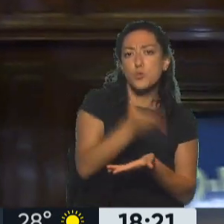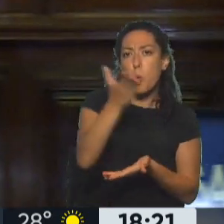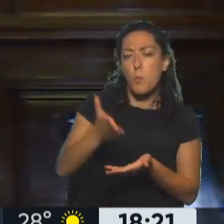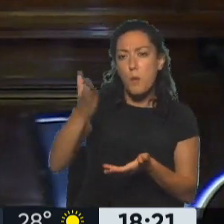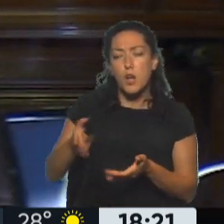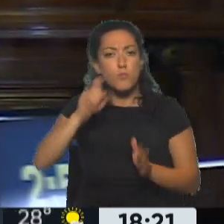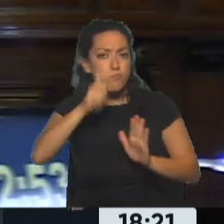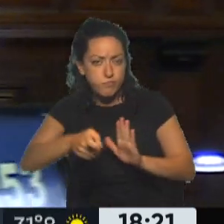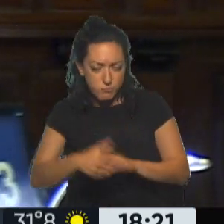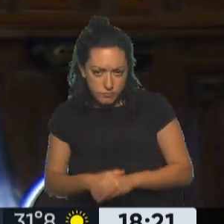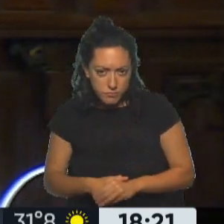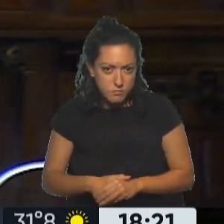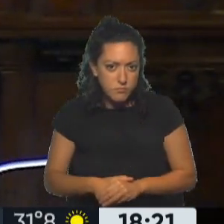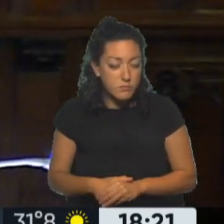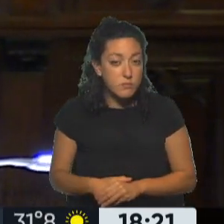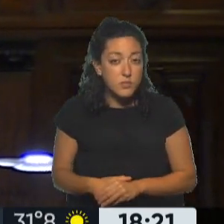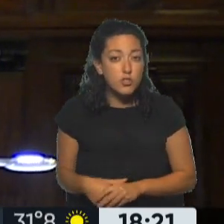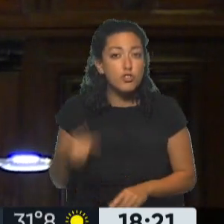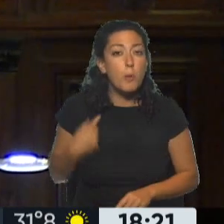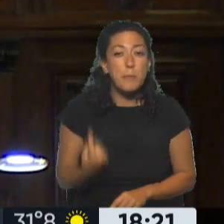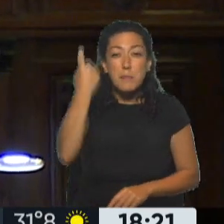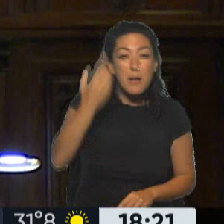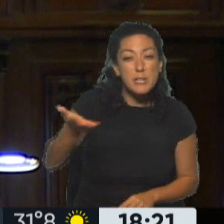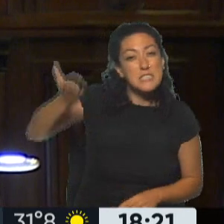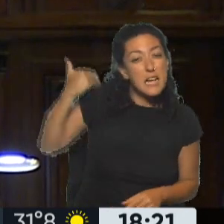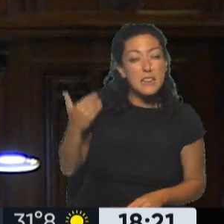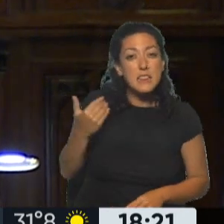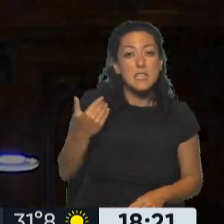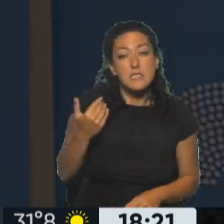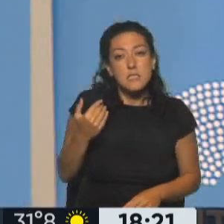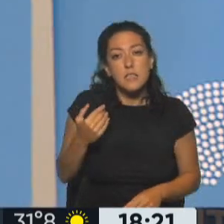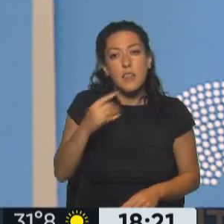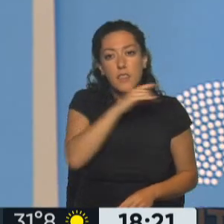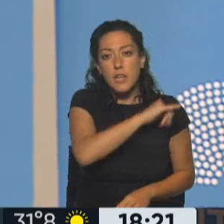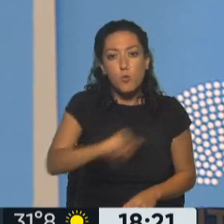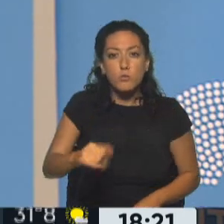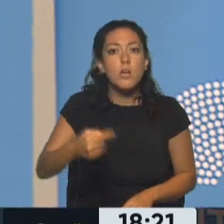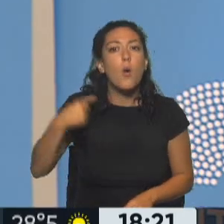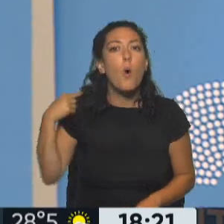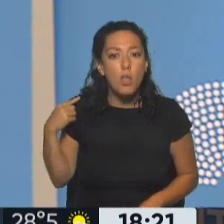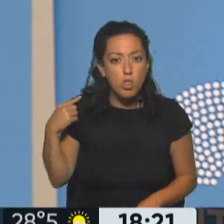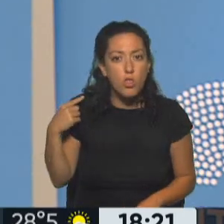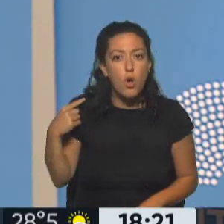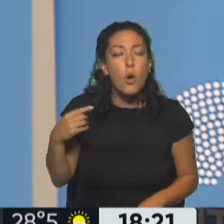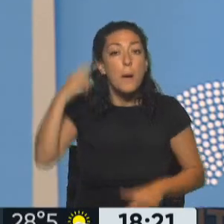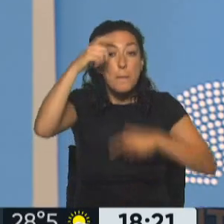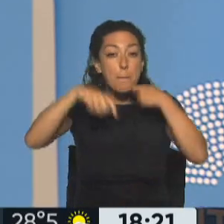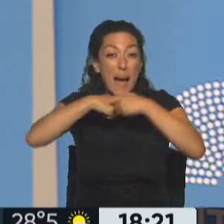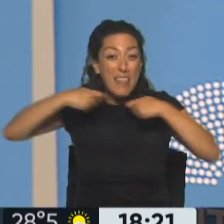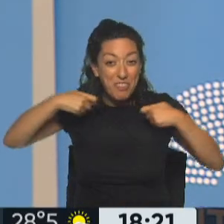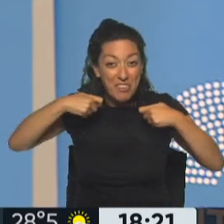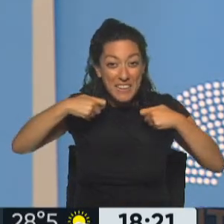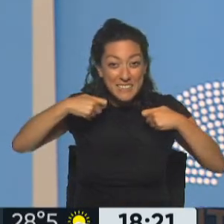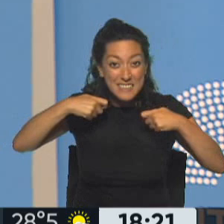la hice estando en el último lugar, cuando las madres consiguieron